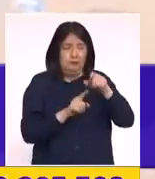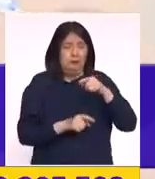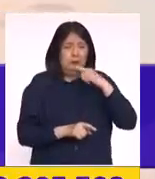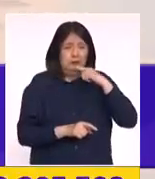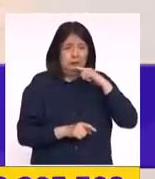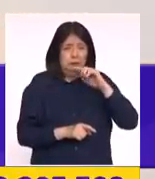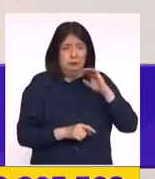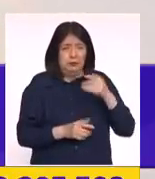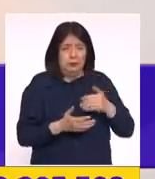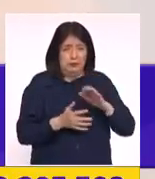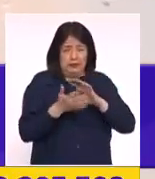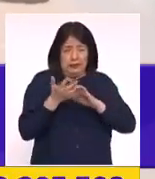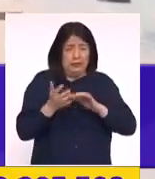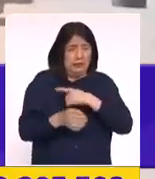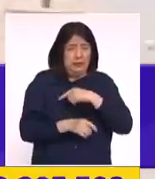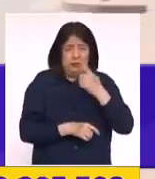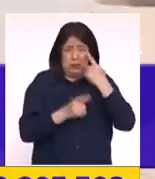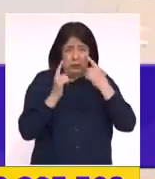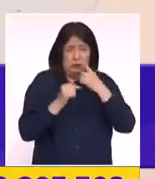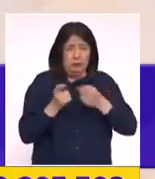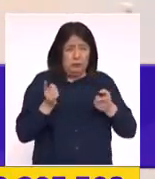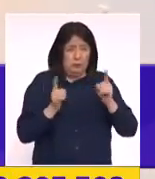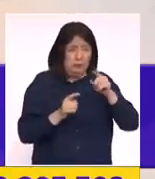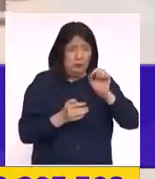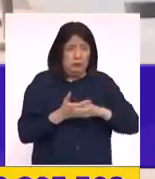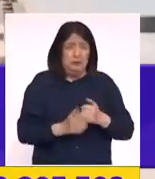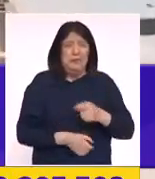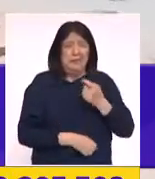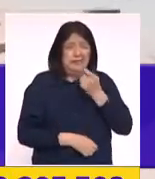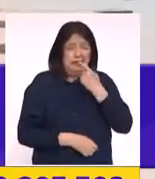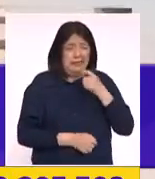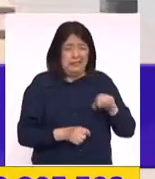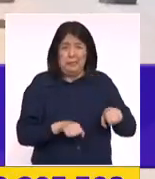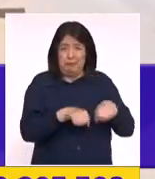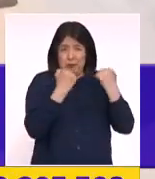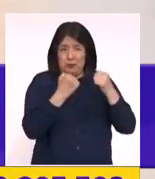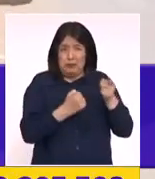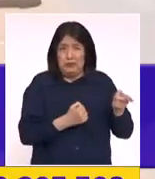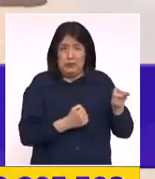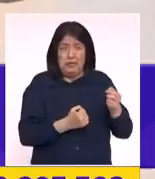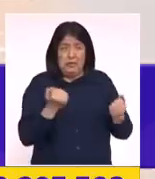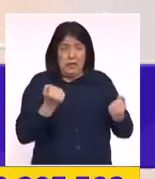señorita sangrando, llorando, una vez que le reventaron la luna sin razón alguna.